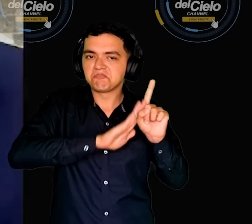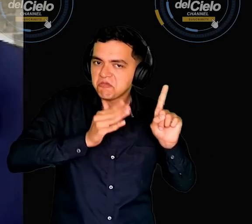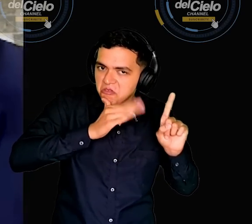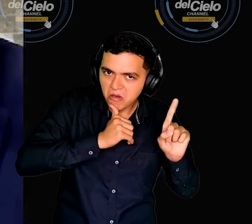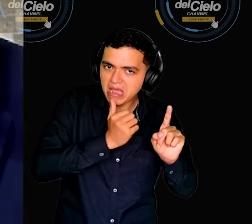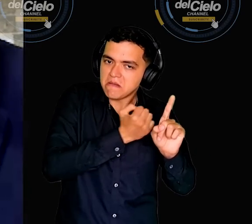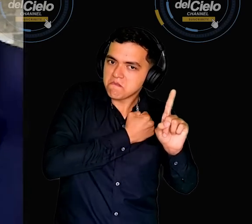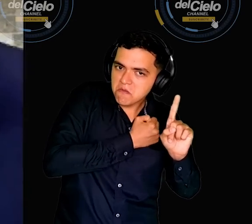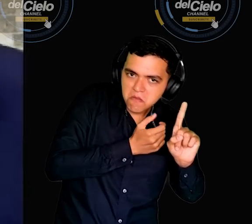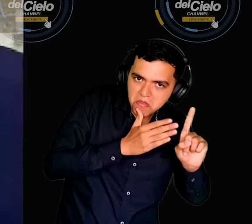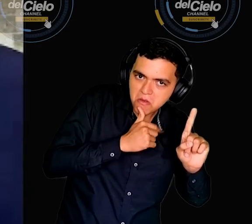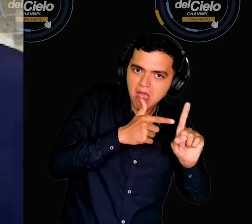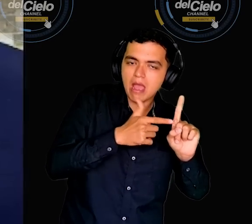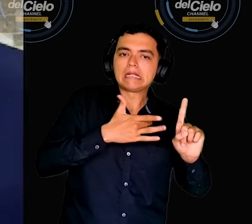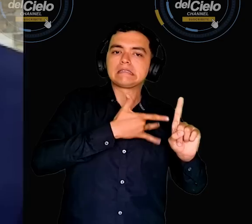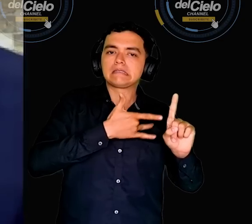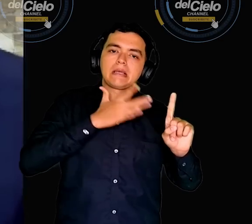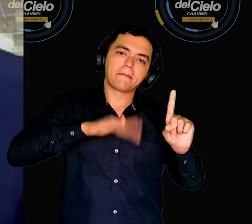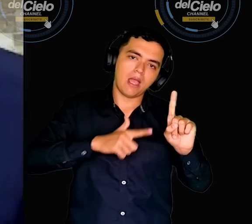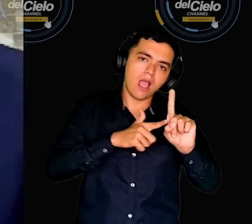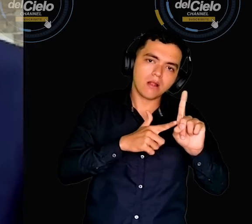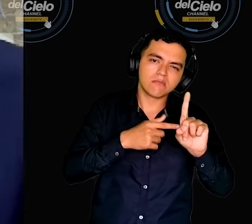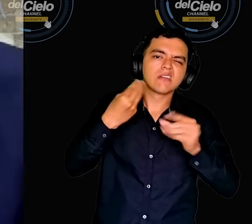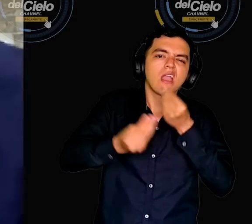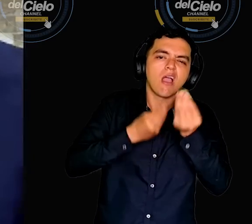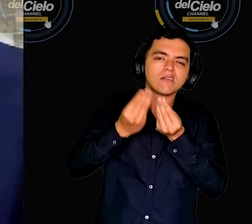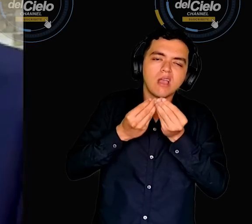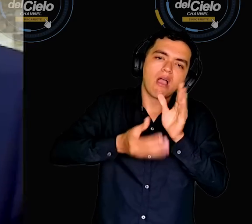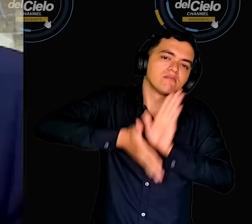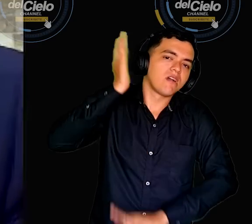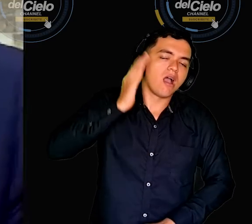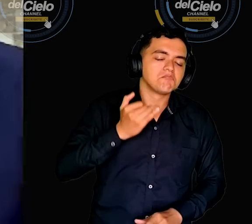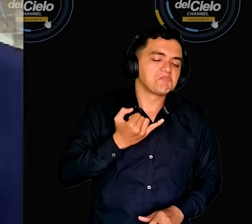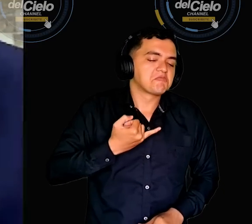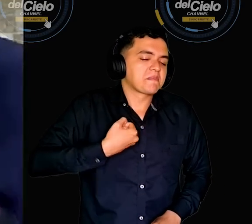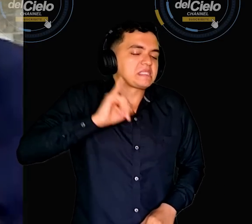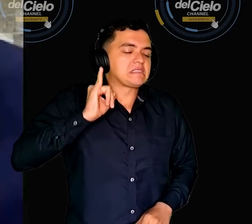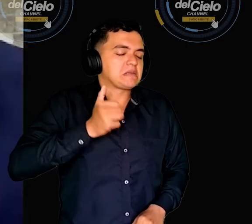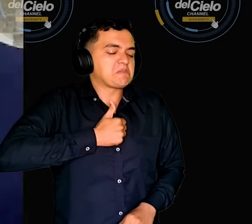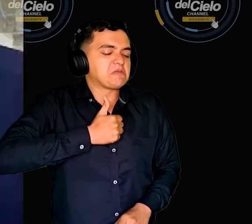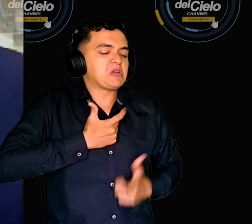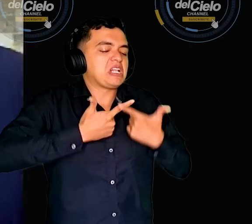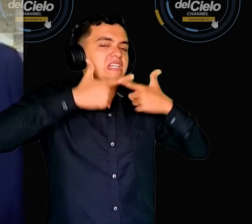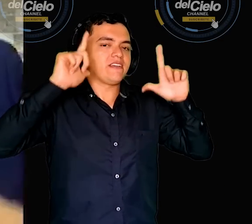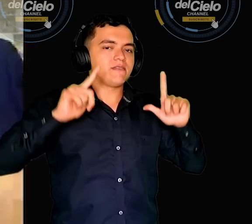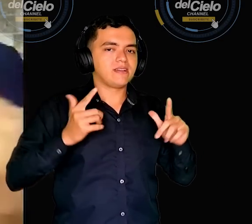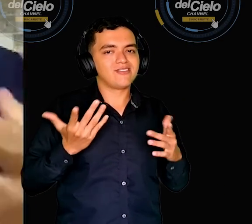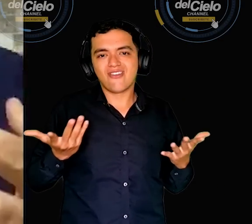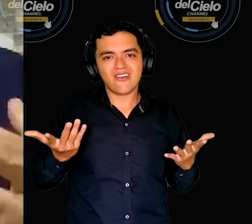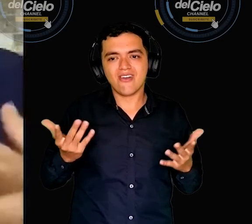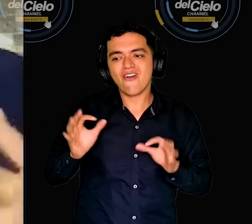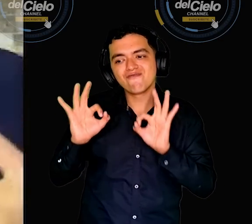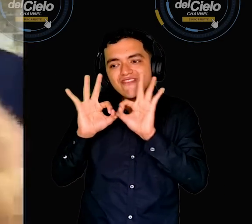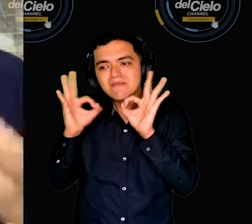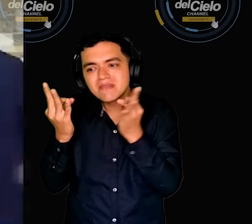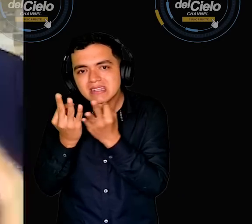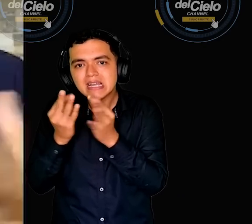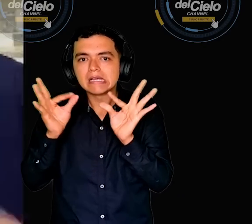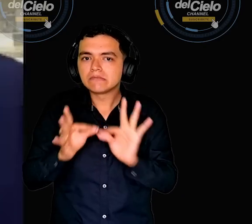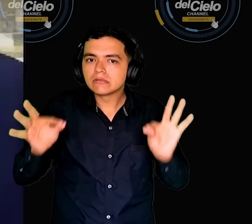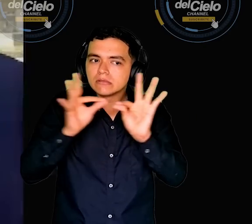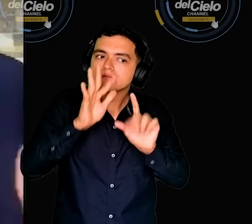vida. Porque así es la vida, así es la herencia, así es como vivimos. Las personas